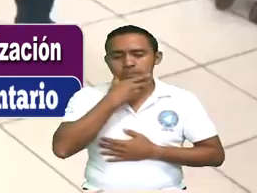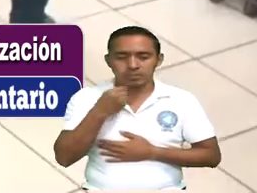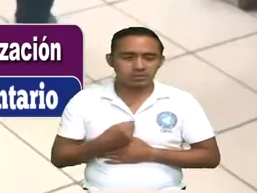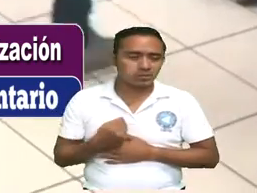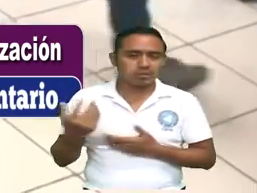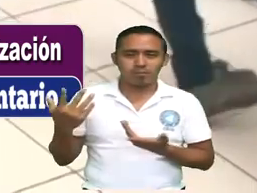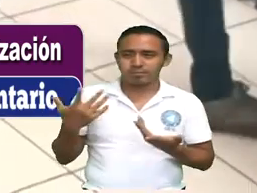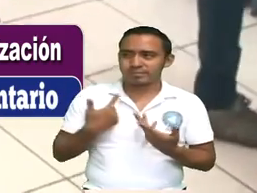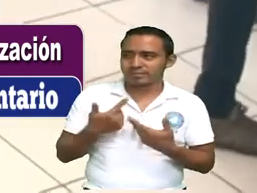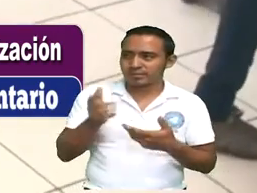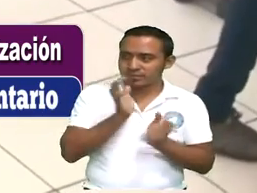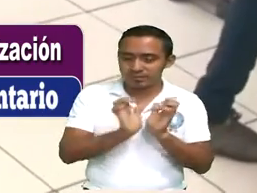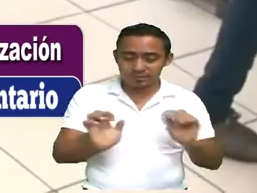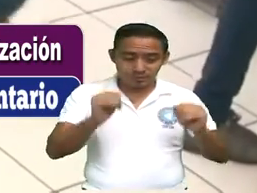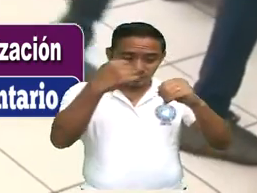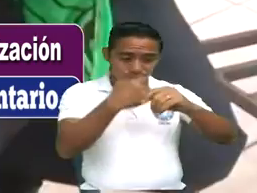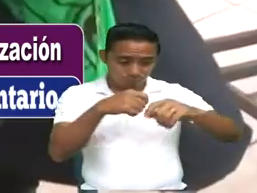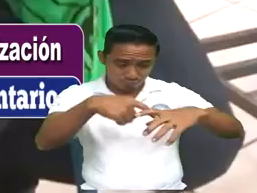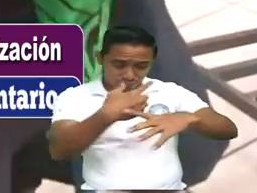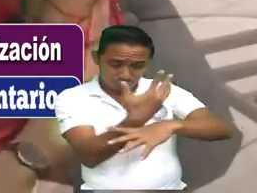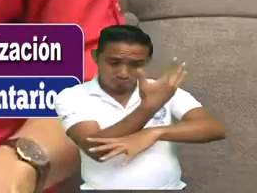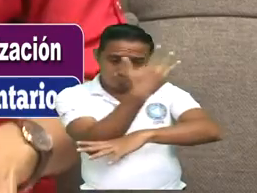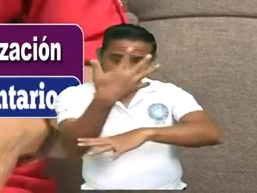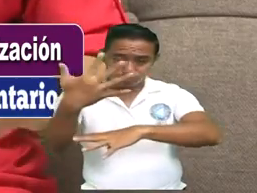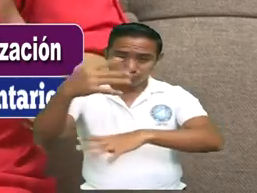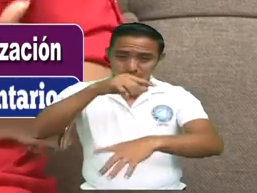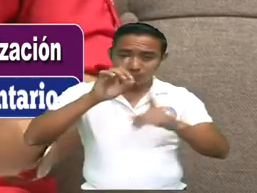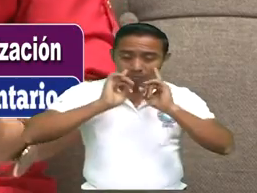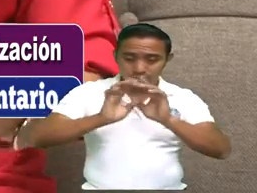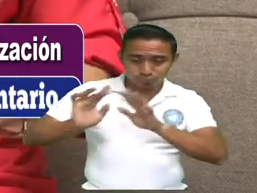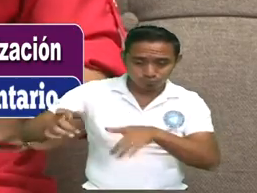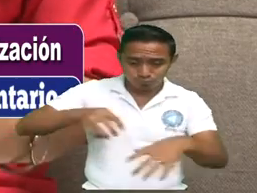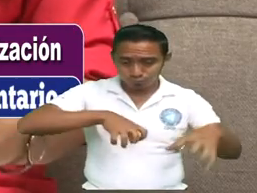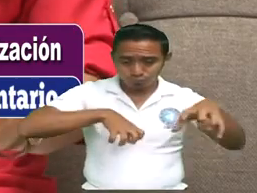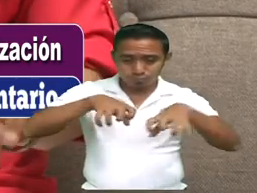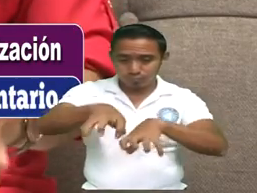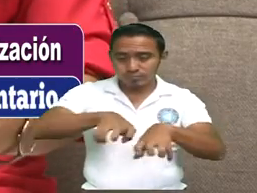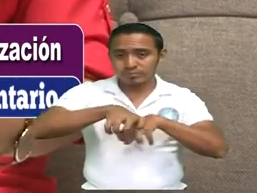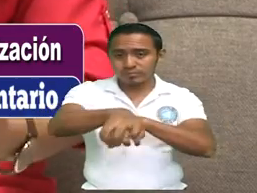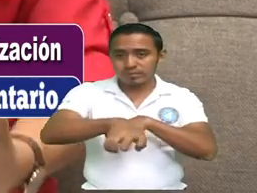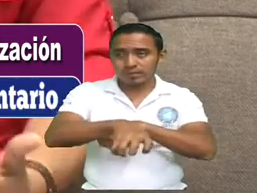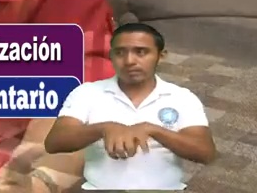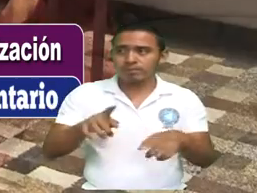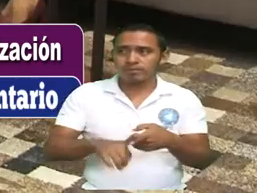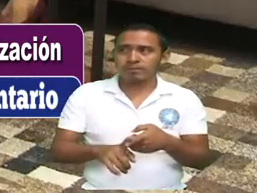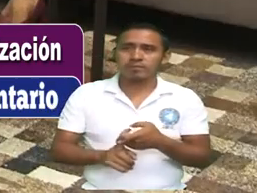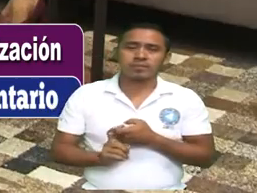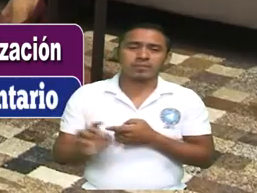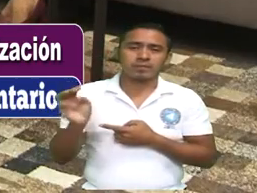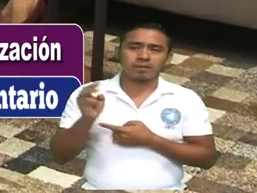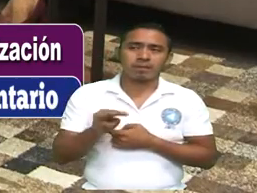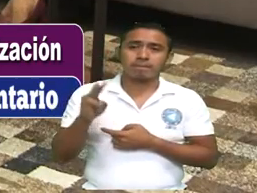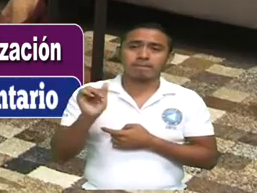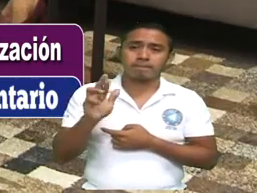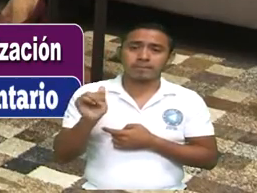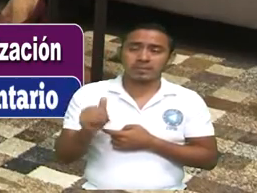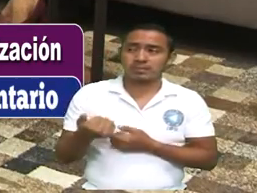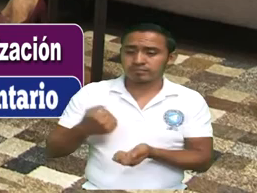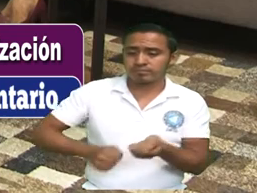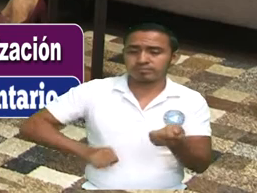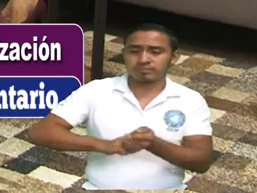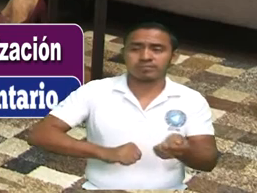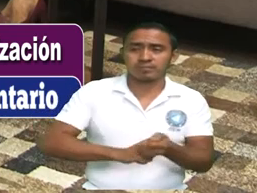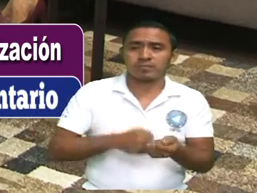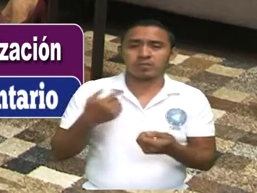los muchachos metidos en los huertos escolares. Se apoya ahí el Barena, llega y apoya,